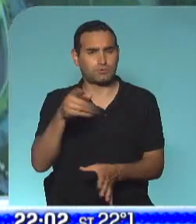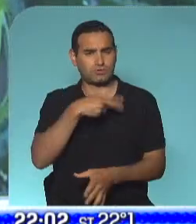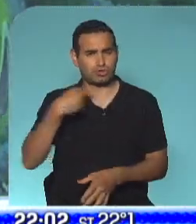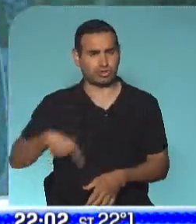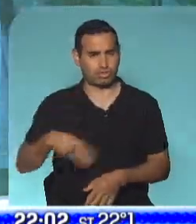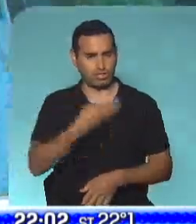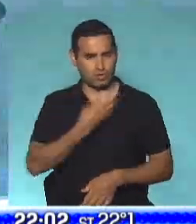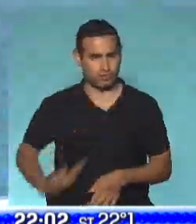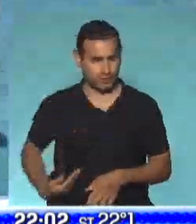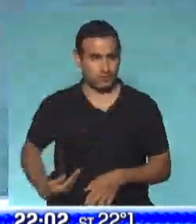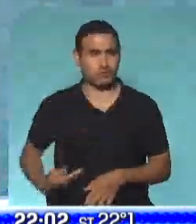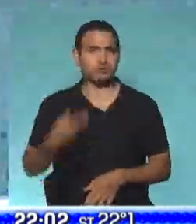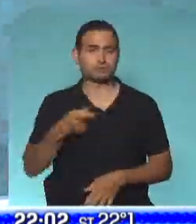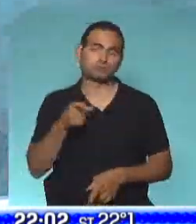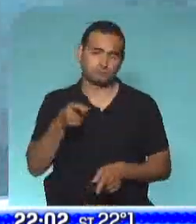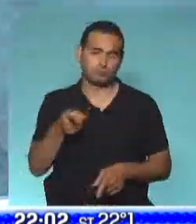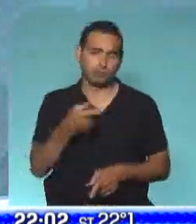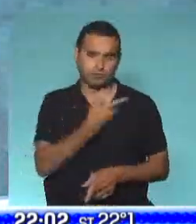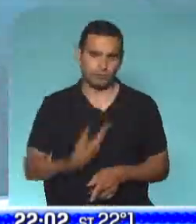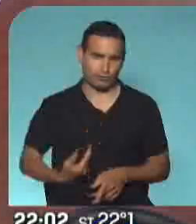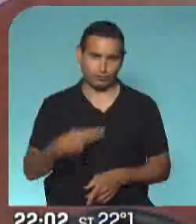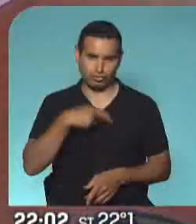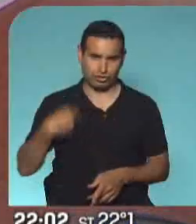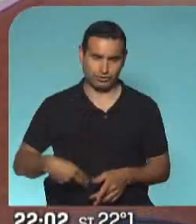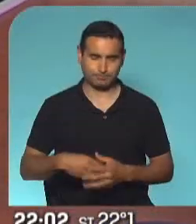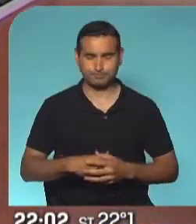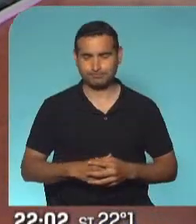es decir, hacia la República Popular de China.